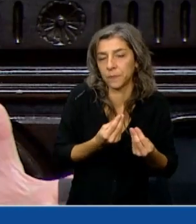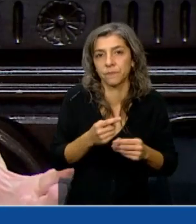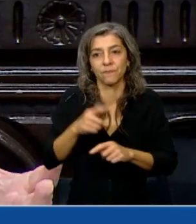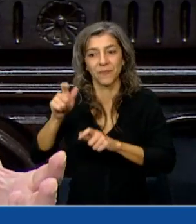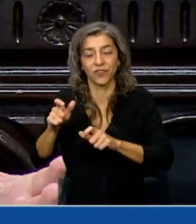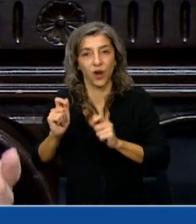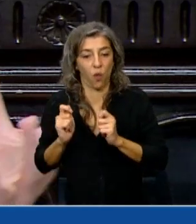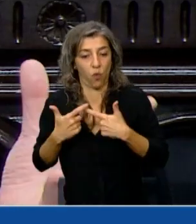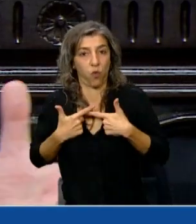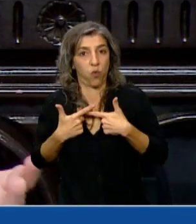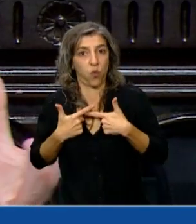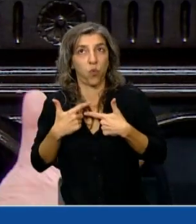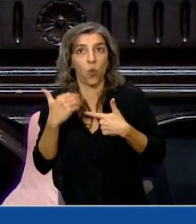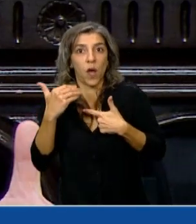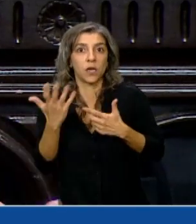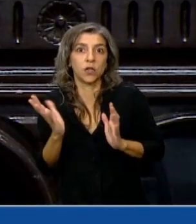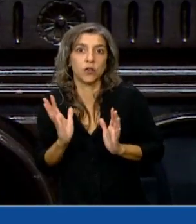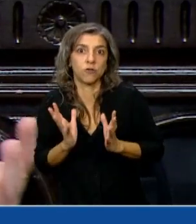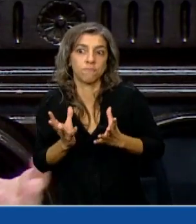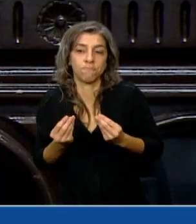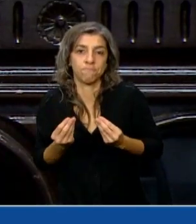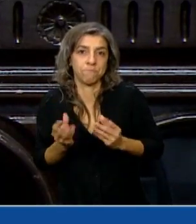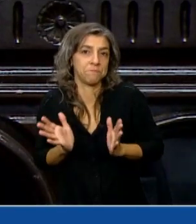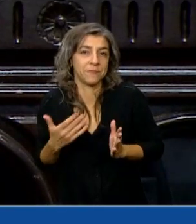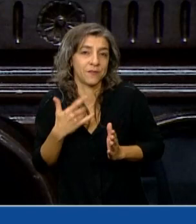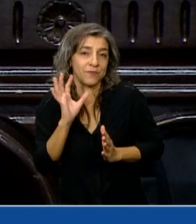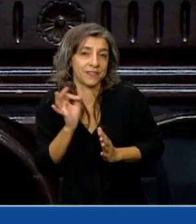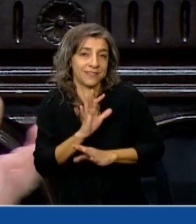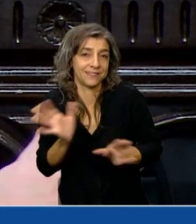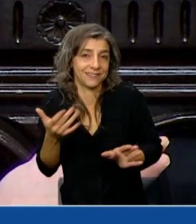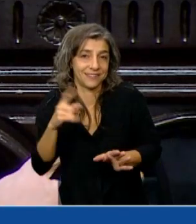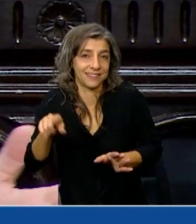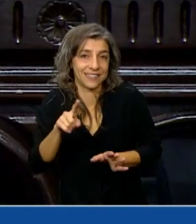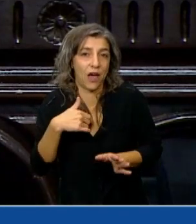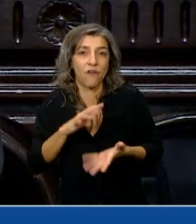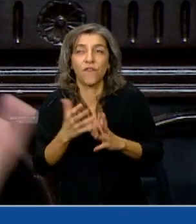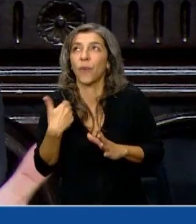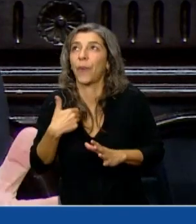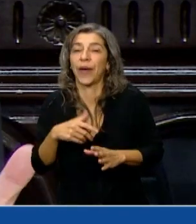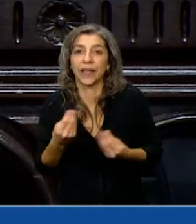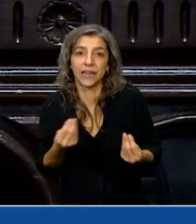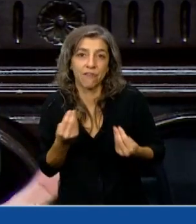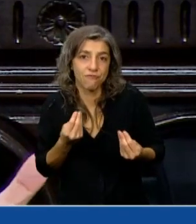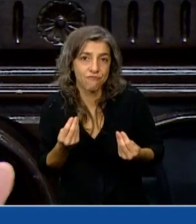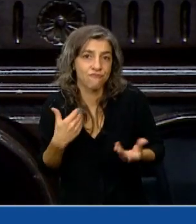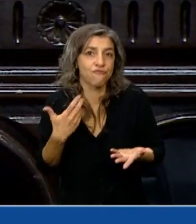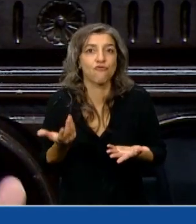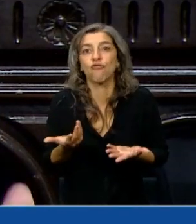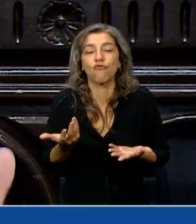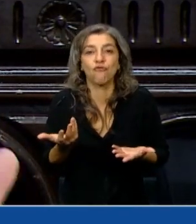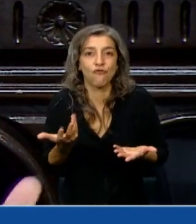que en la Argentina, la acumulación de ahorros o donde se puede juntar valor, muchas veces los viejos tanos, los viejos